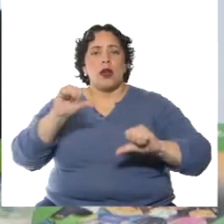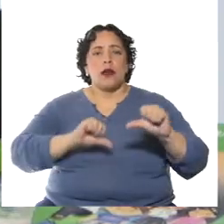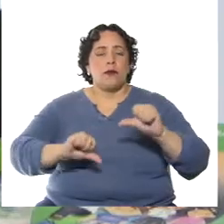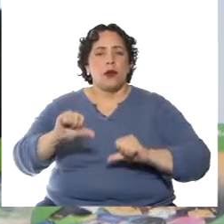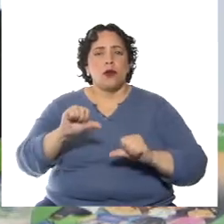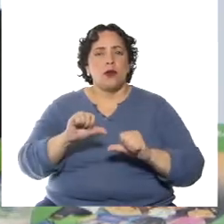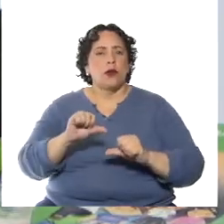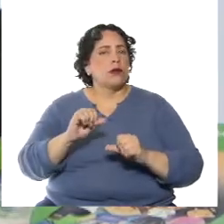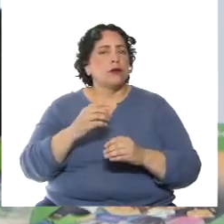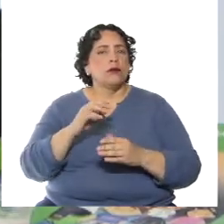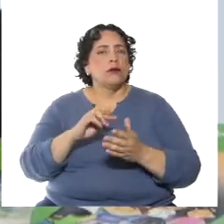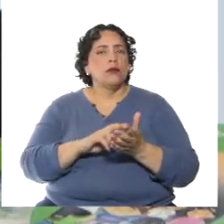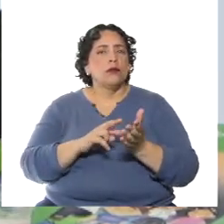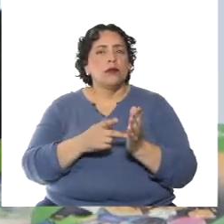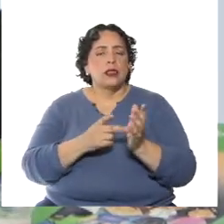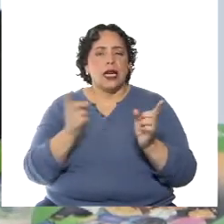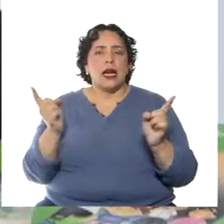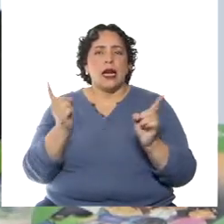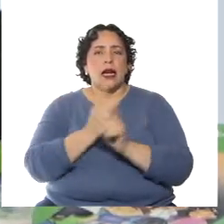son transformaciones